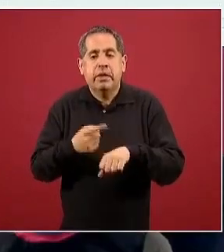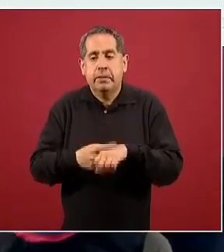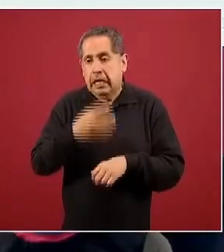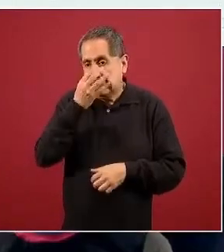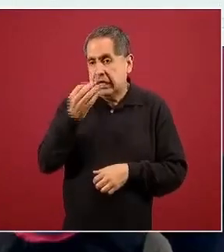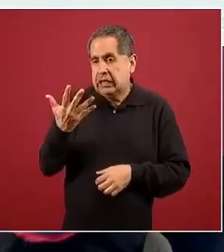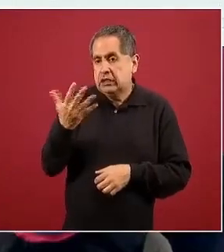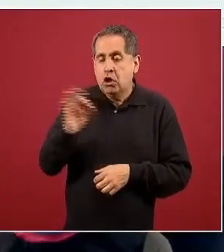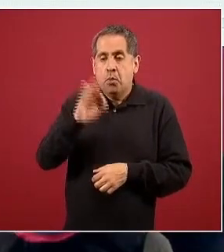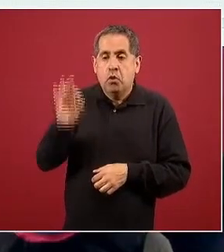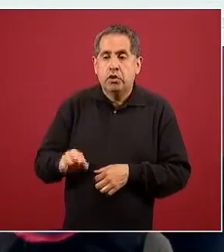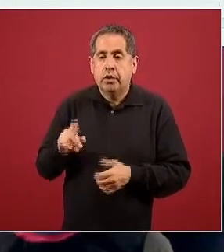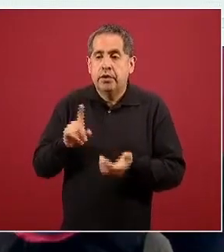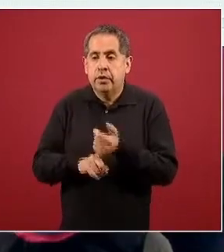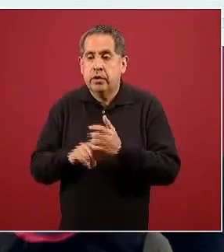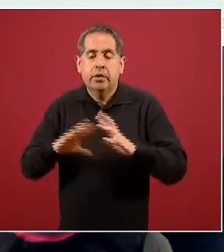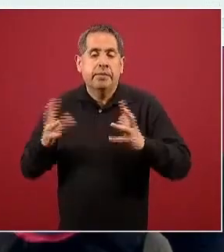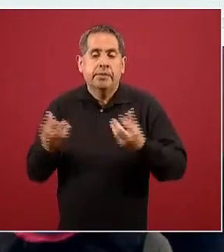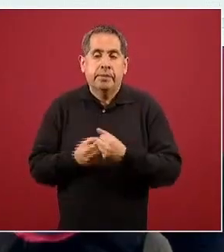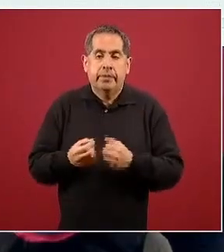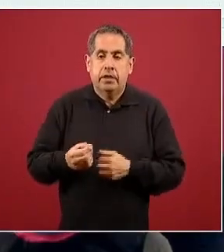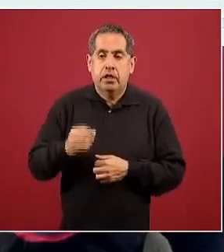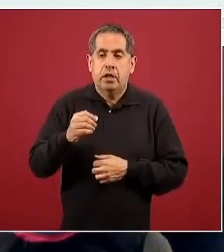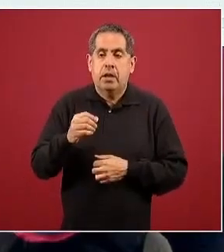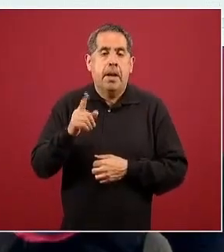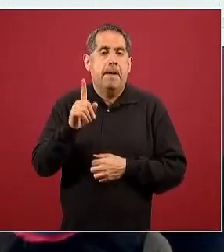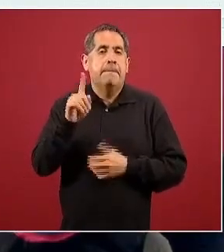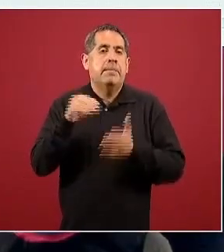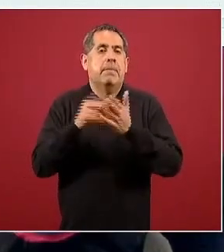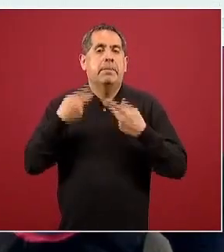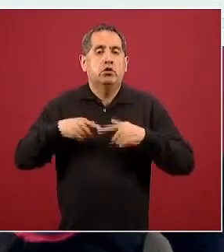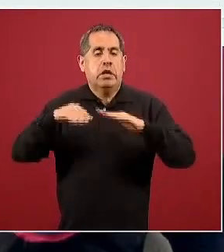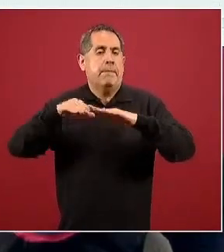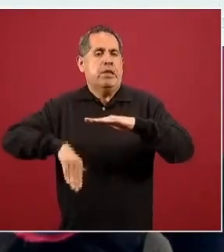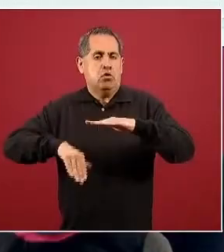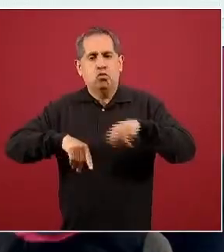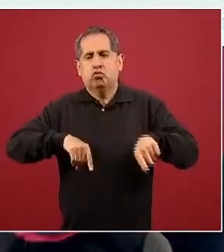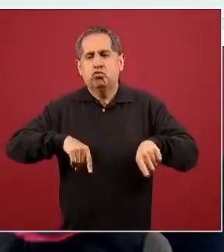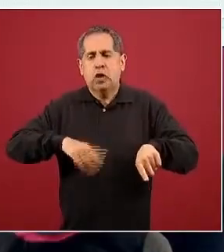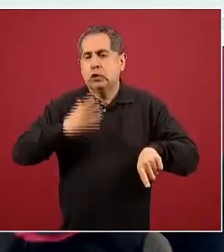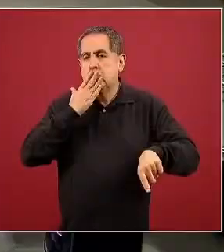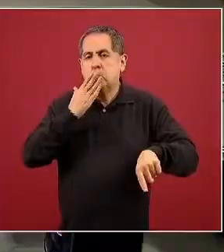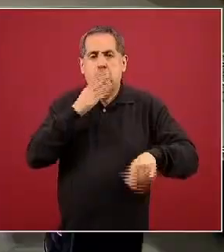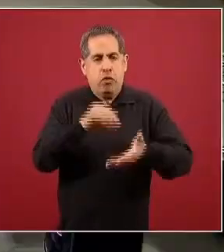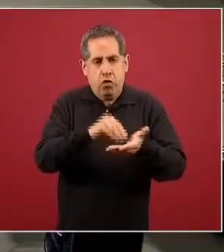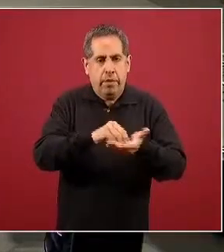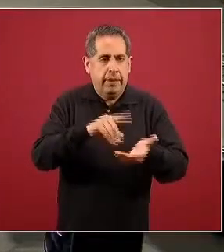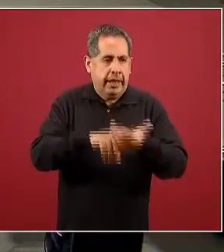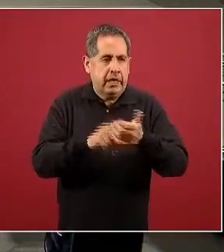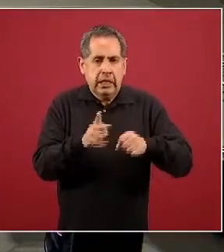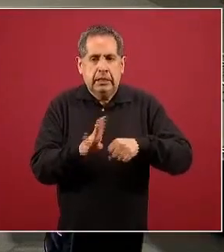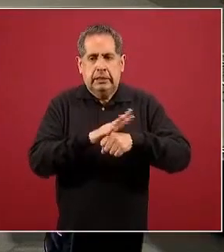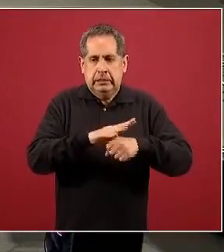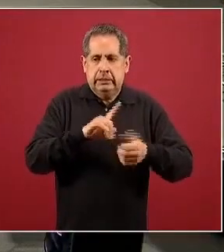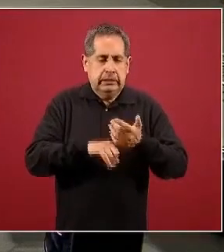el 5%, que representan poco menos de 1,000 personas en el estado de Sonora que actualmente tienen la